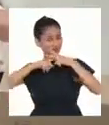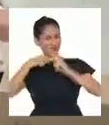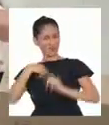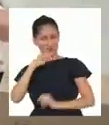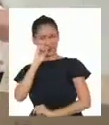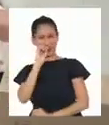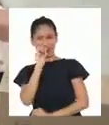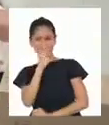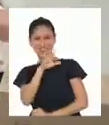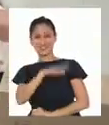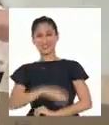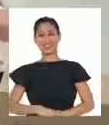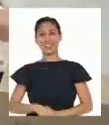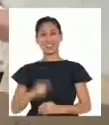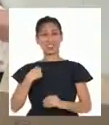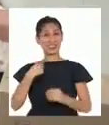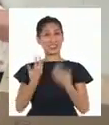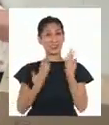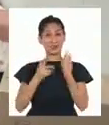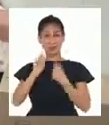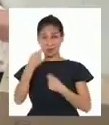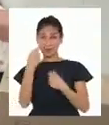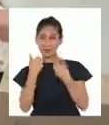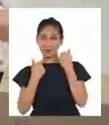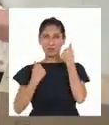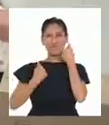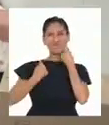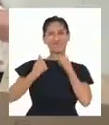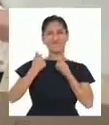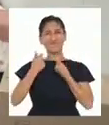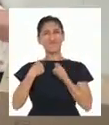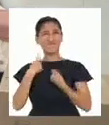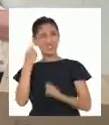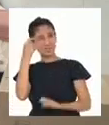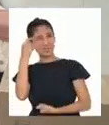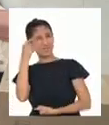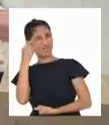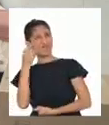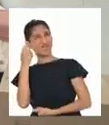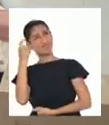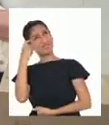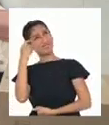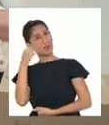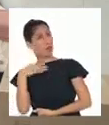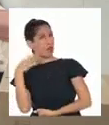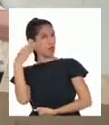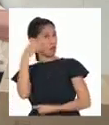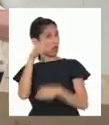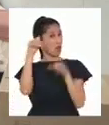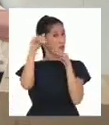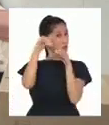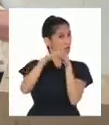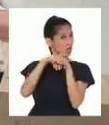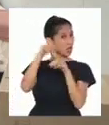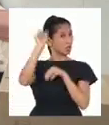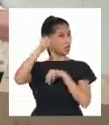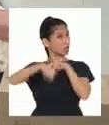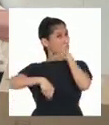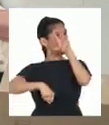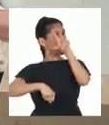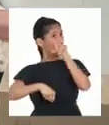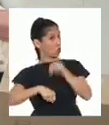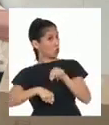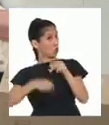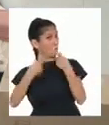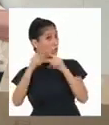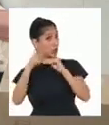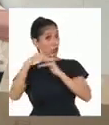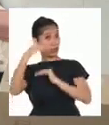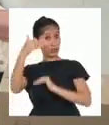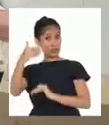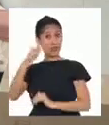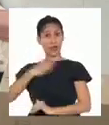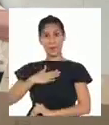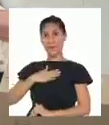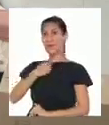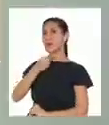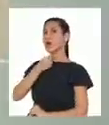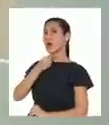al inicio tenía dudas sobre si ir a votar o no. Pero todo cambió cuando se lo conté a mi abuela.